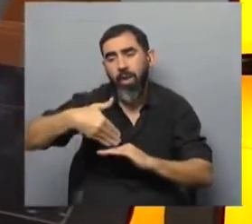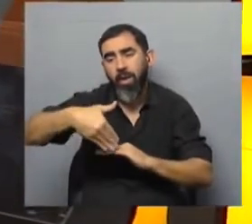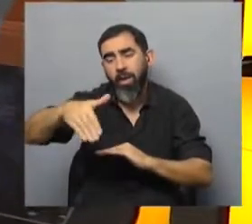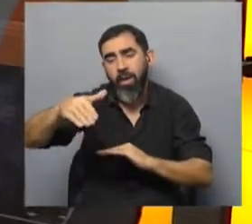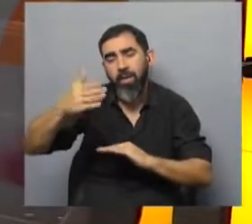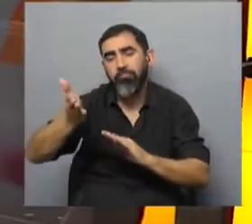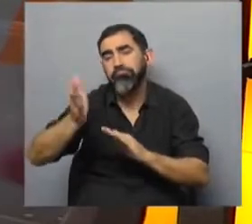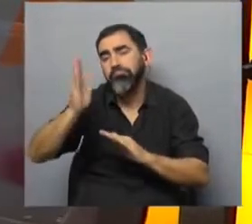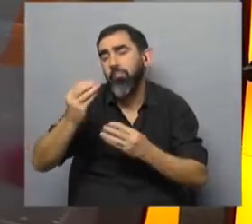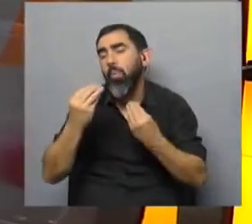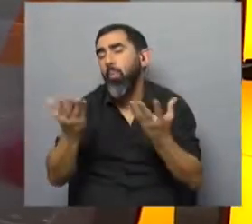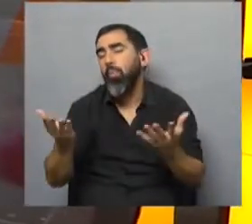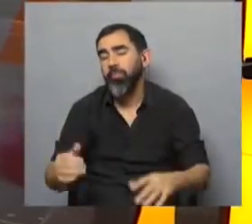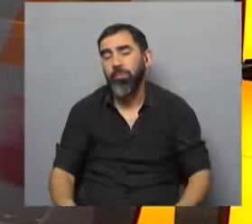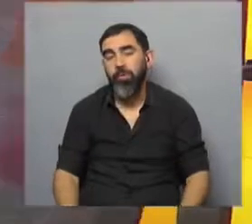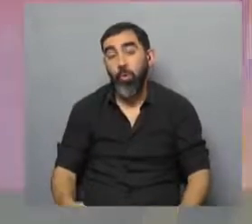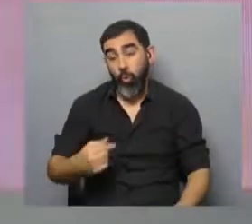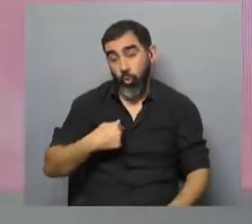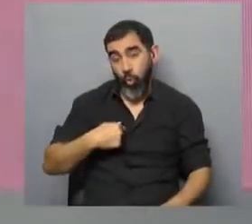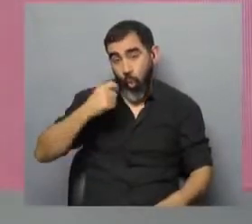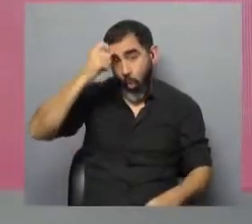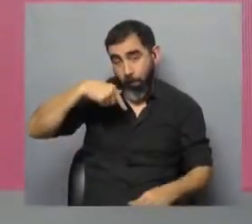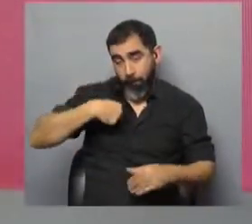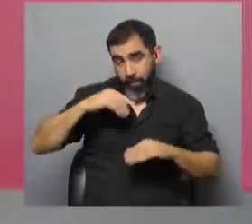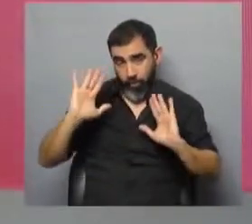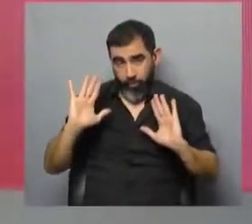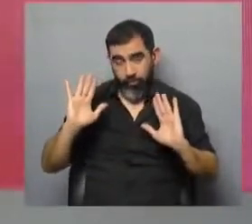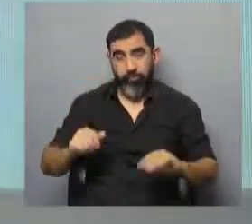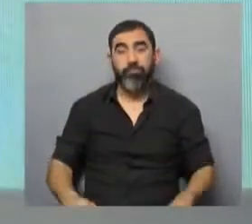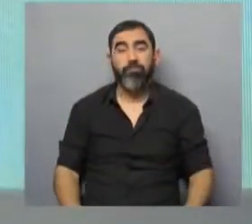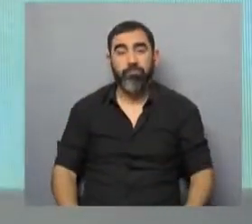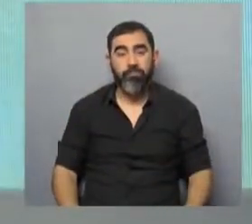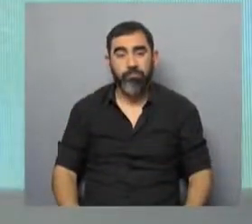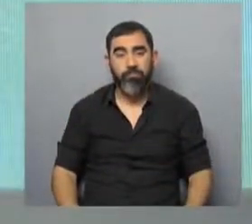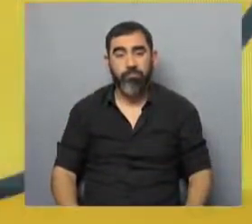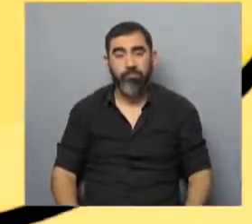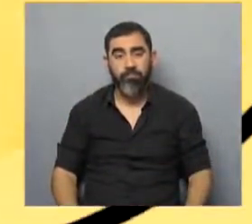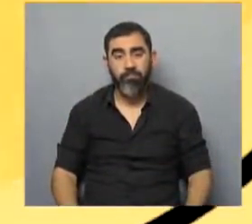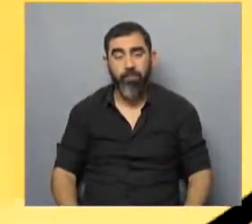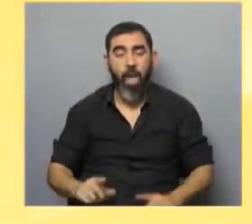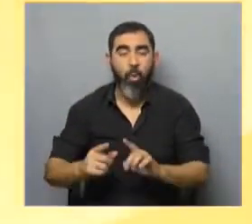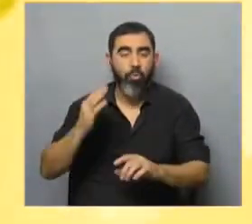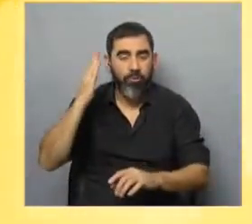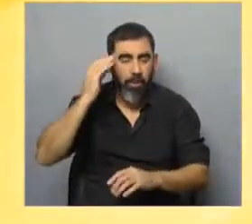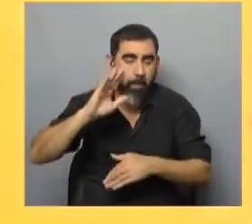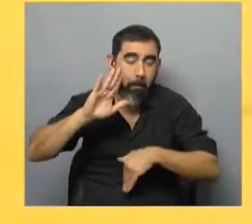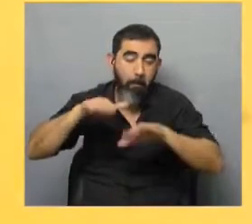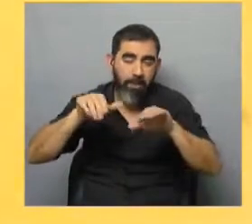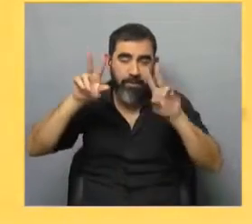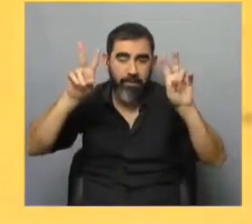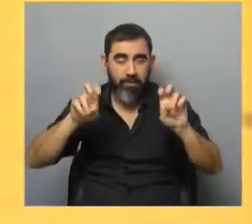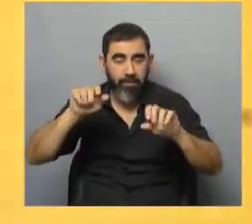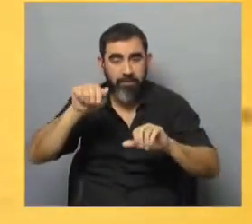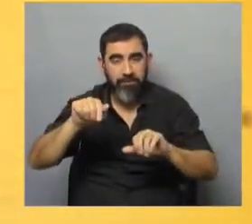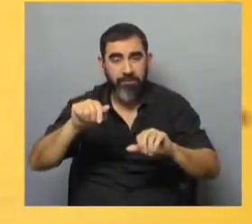tiempo? Mi opinión personal, y yo creo que muchos más idóneos que yo en el tema de